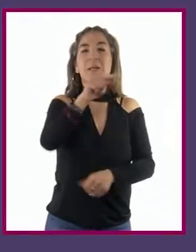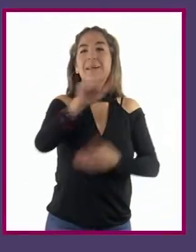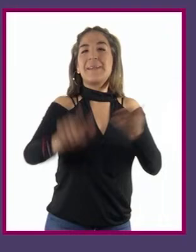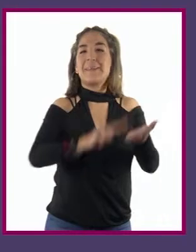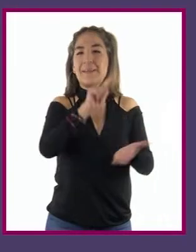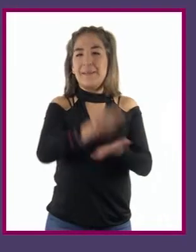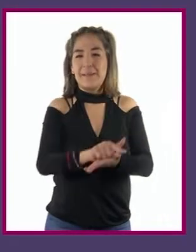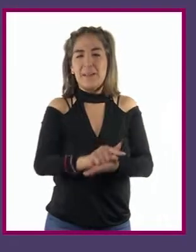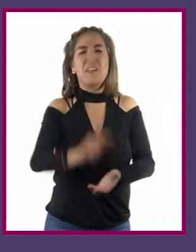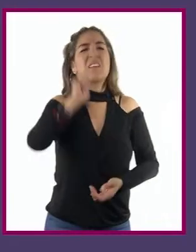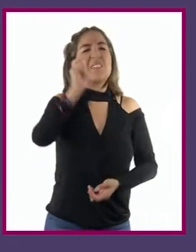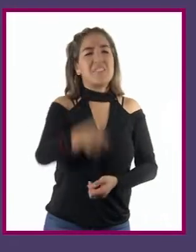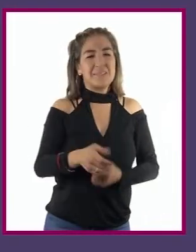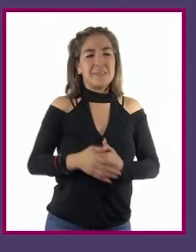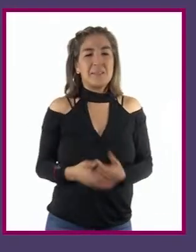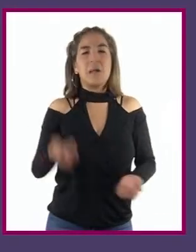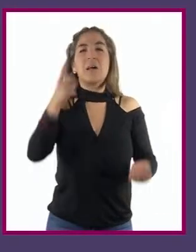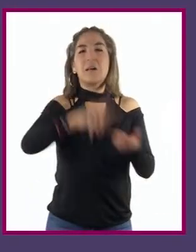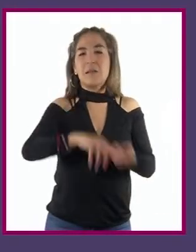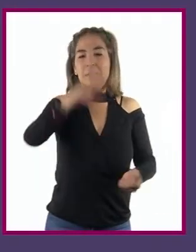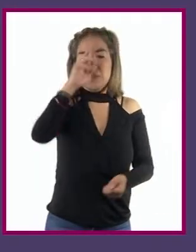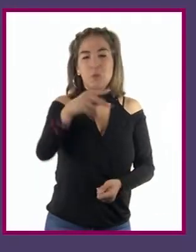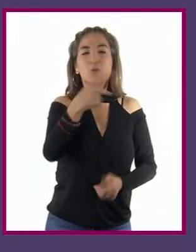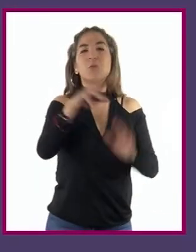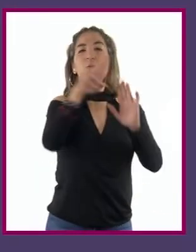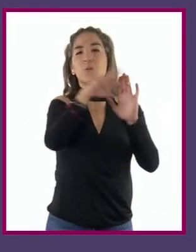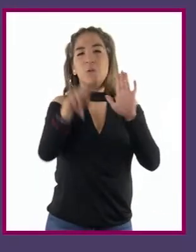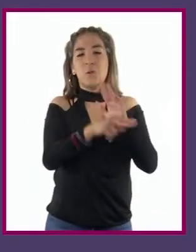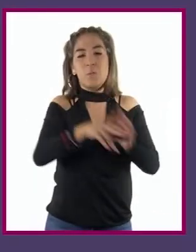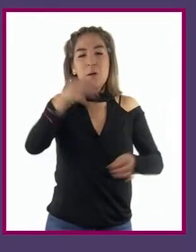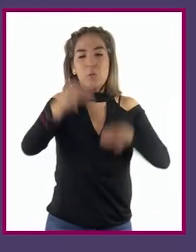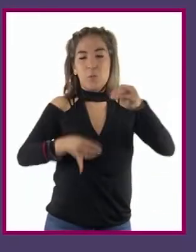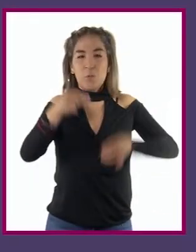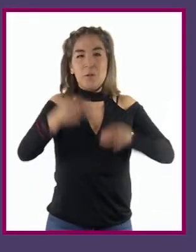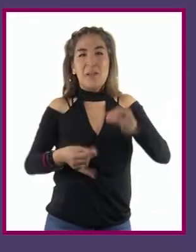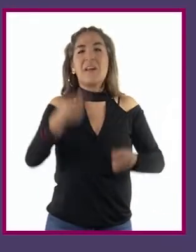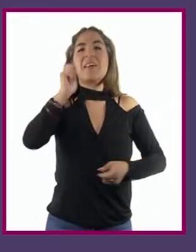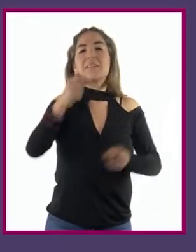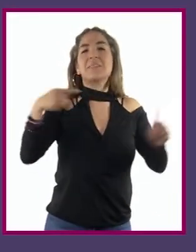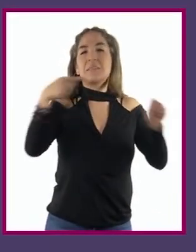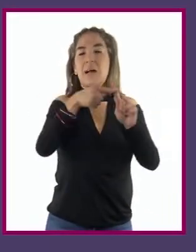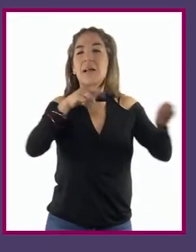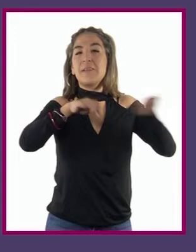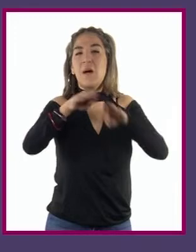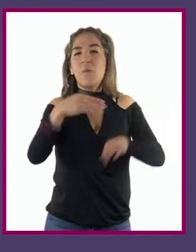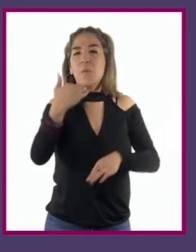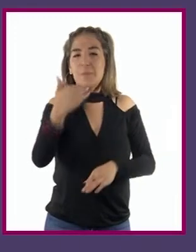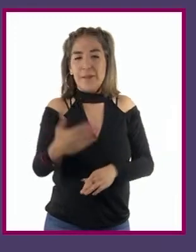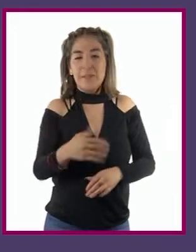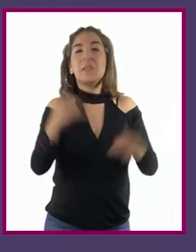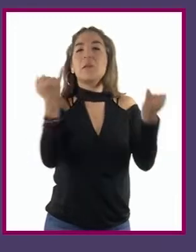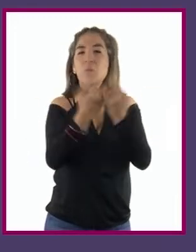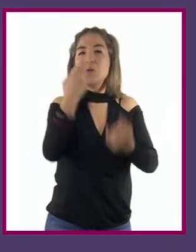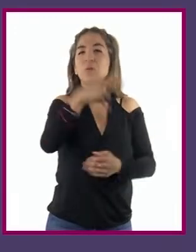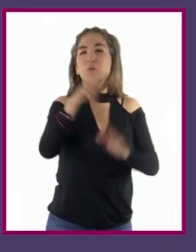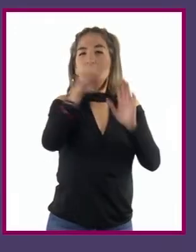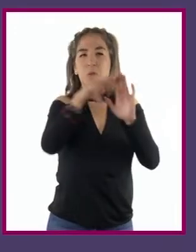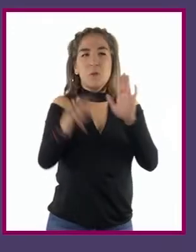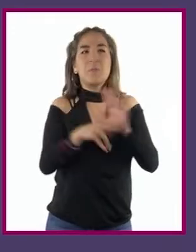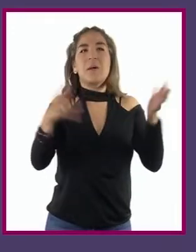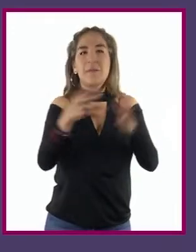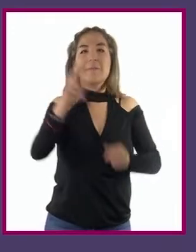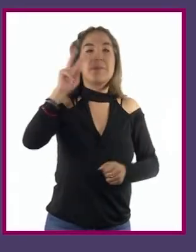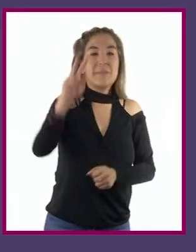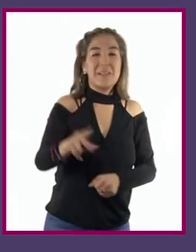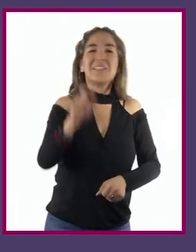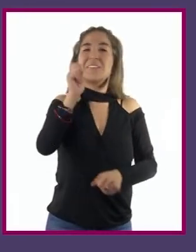legalidad, que consiste en el respeto de las normas jurídicas que enmarcan su trabajo, además de las normas que debemos